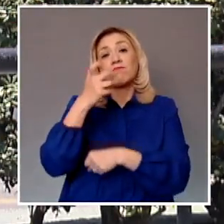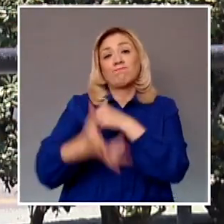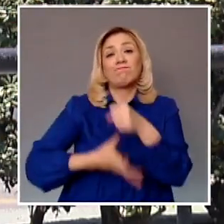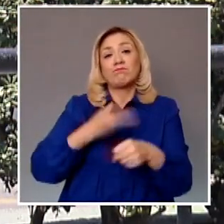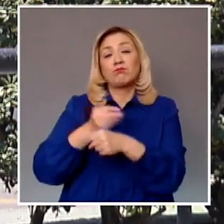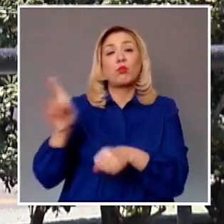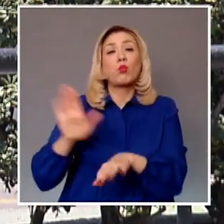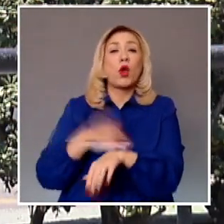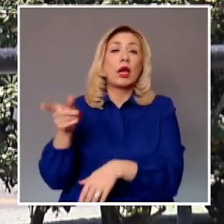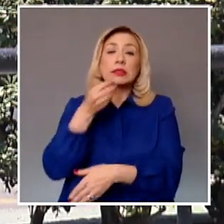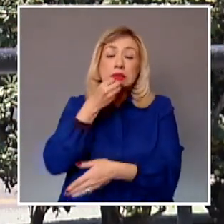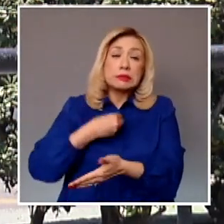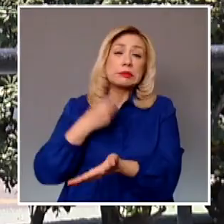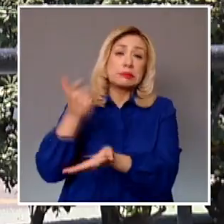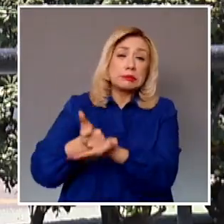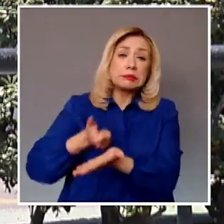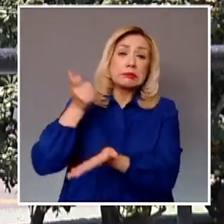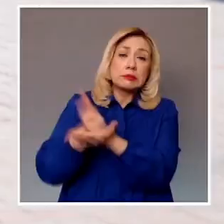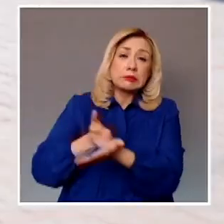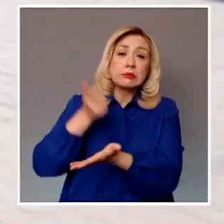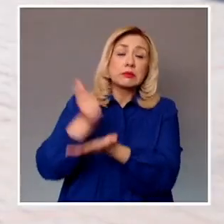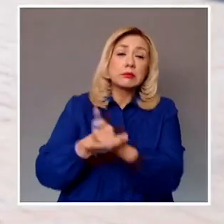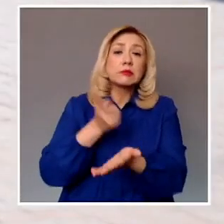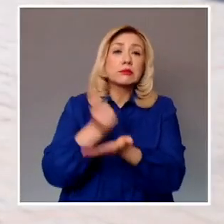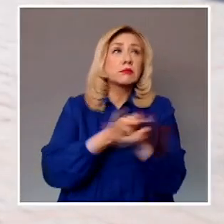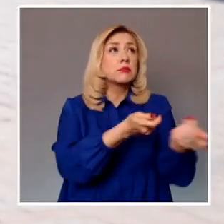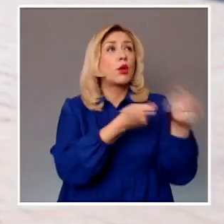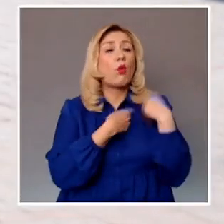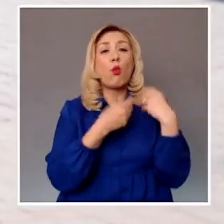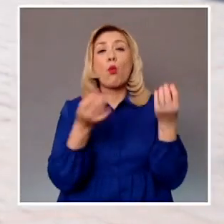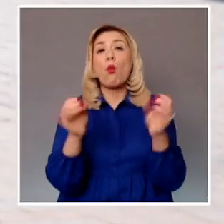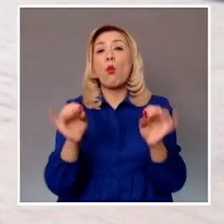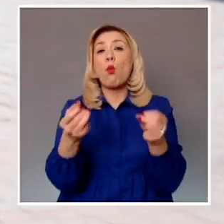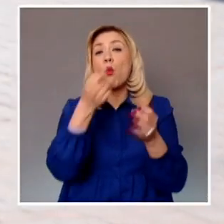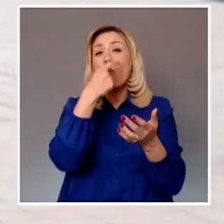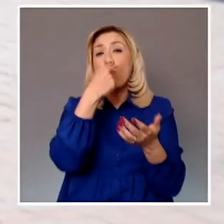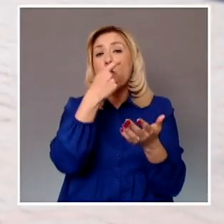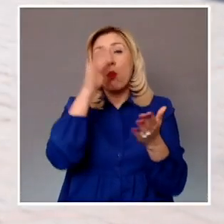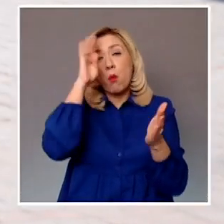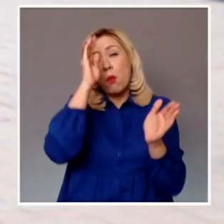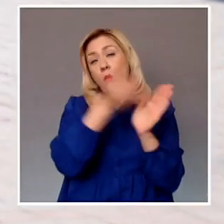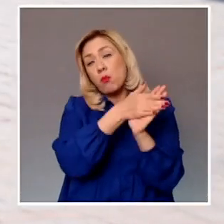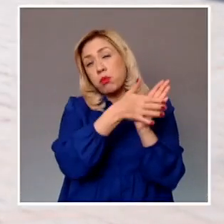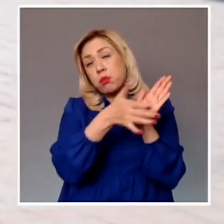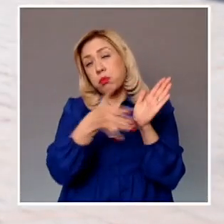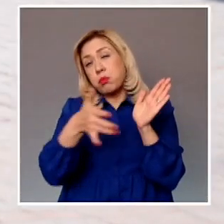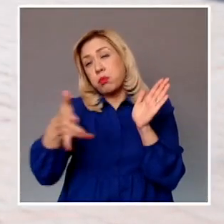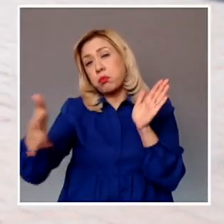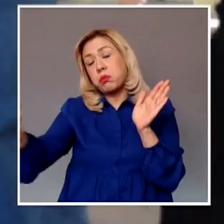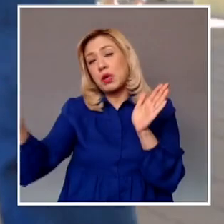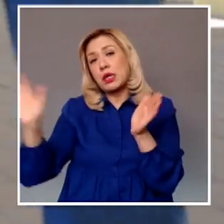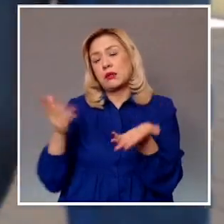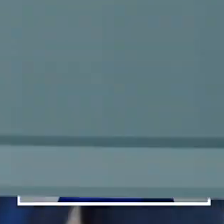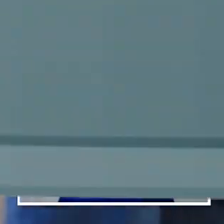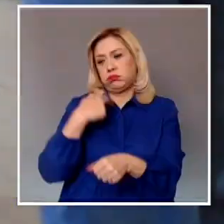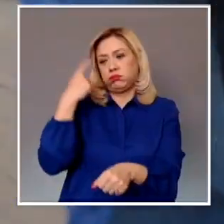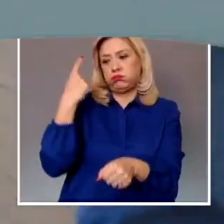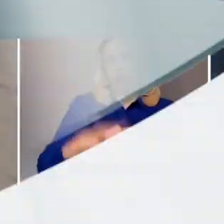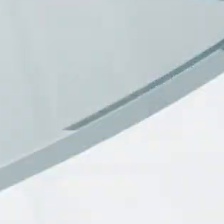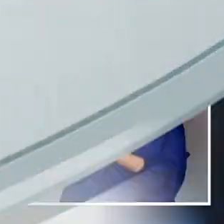adquiridos por el quejoso, que al no recibirlos de manera oportuna, tuvo que comprarlos para no poner en riesgo su salud.